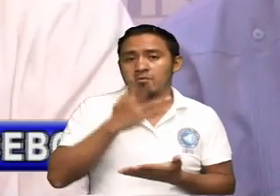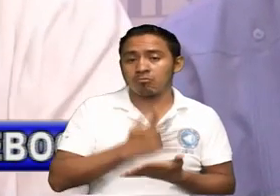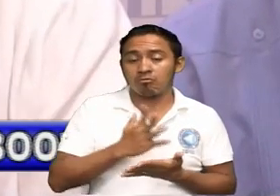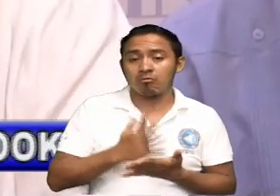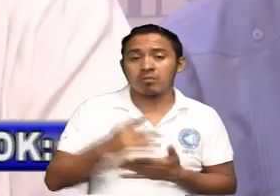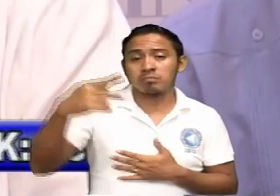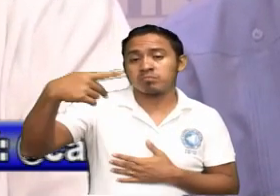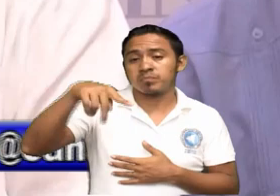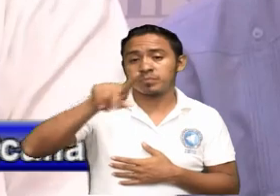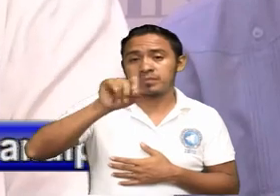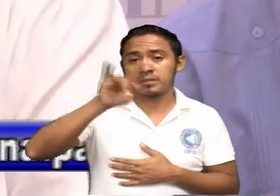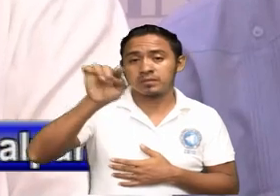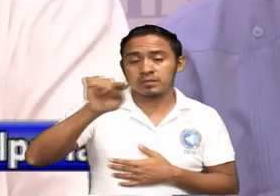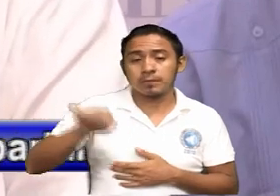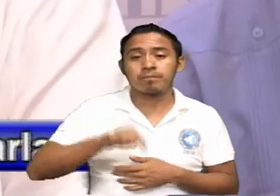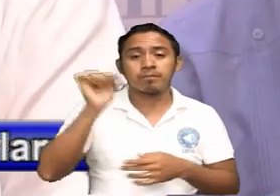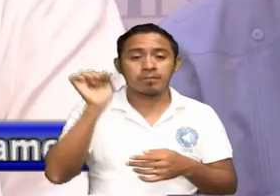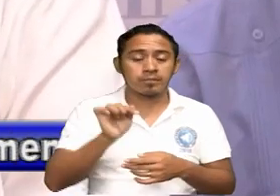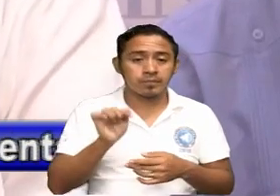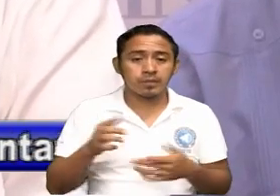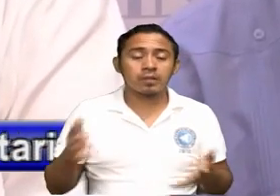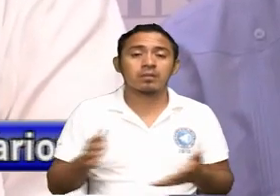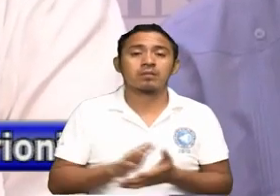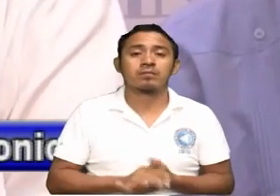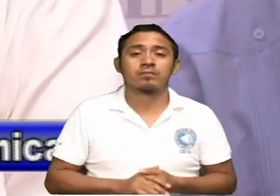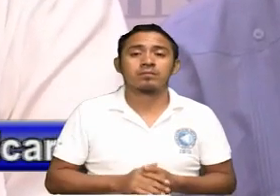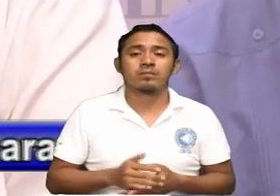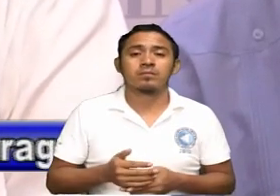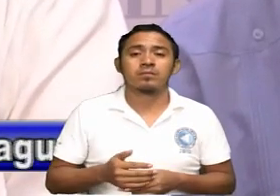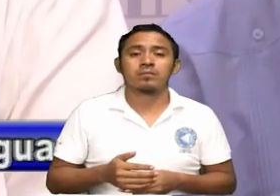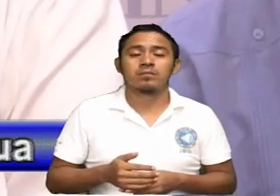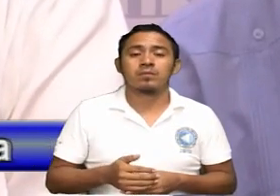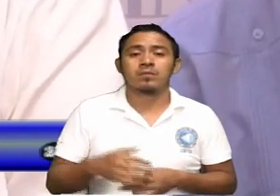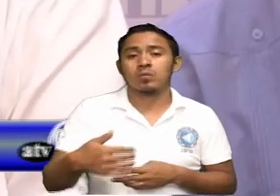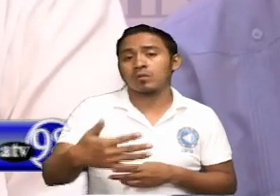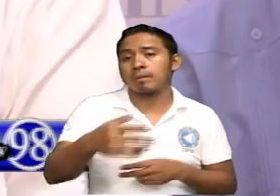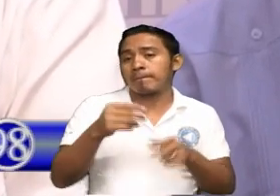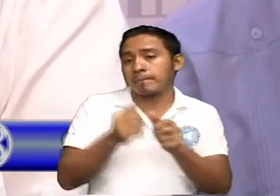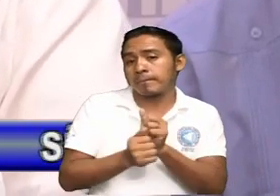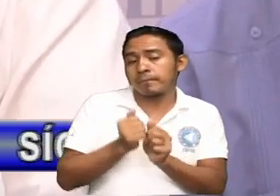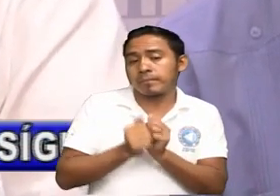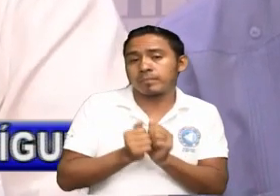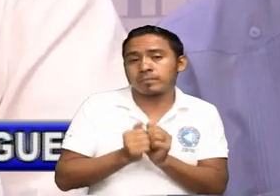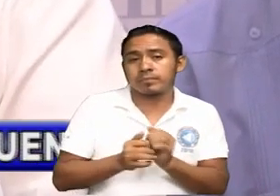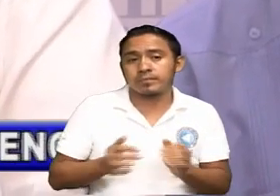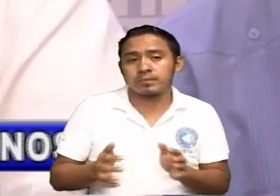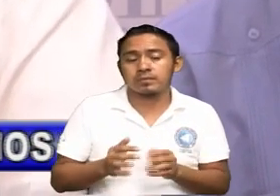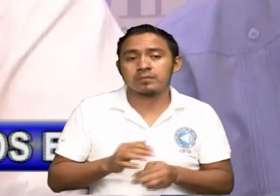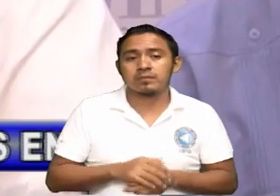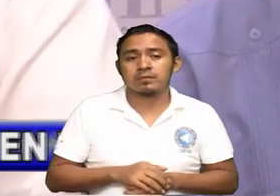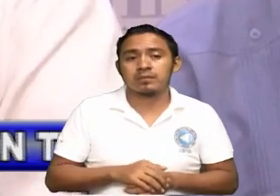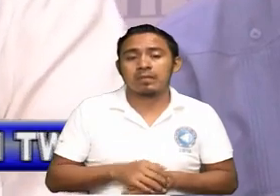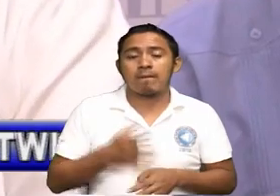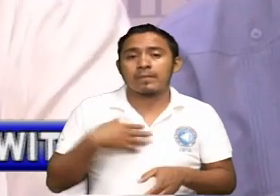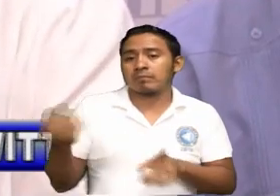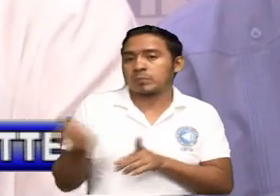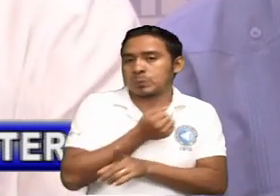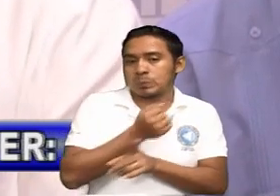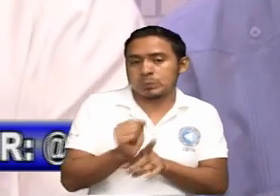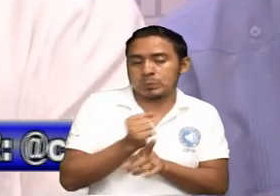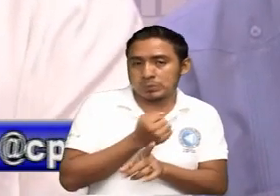indemnización, y este es el caso cuando por circunstancias se producen muertes de tipo violenta.